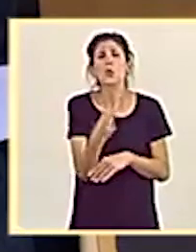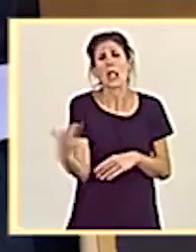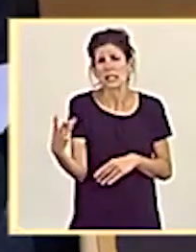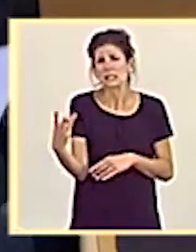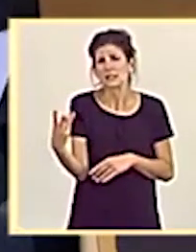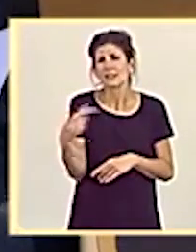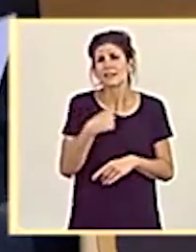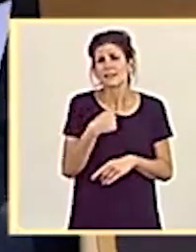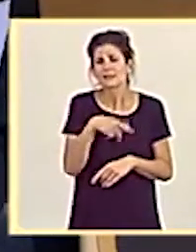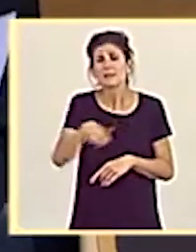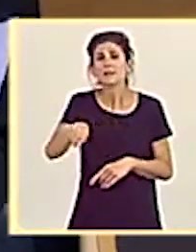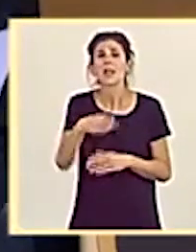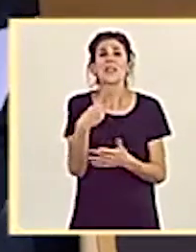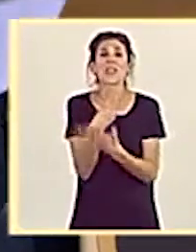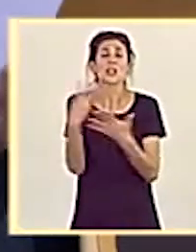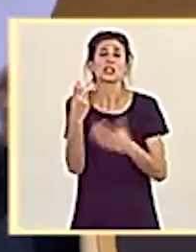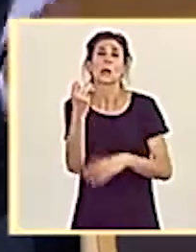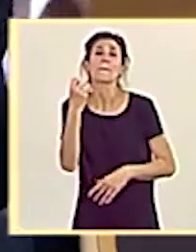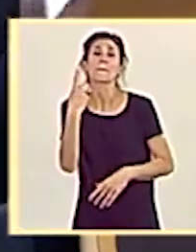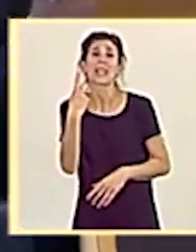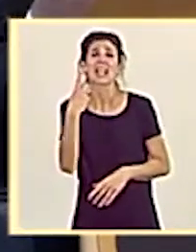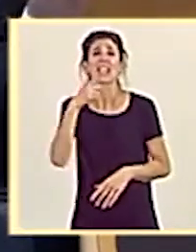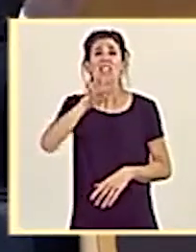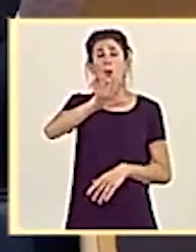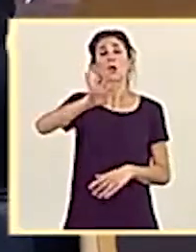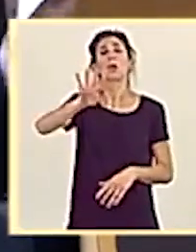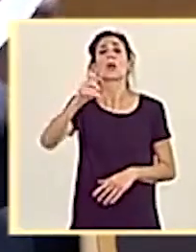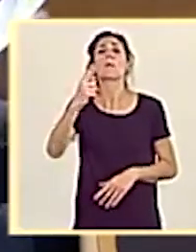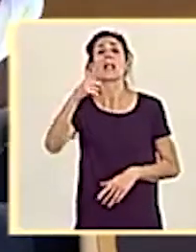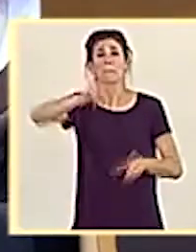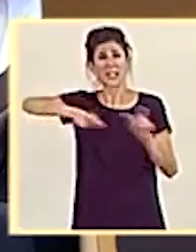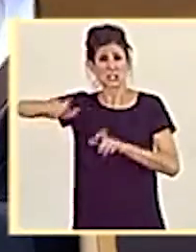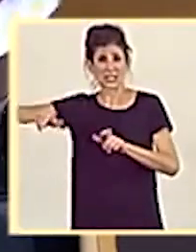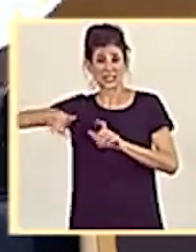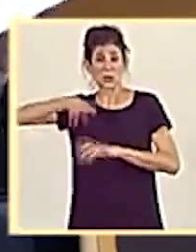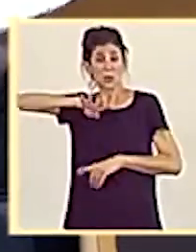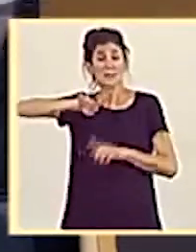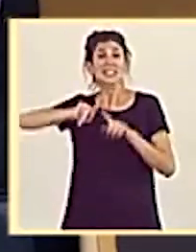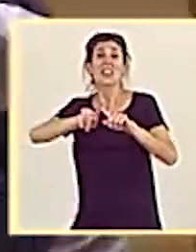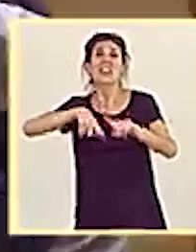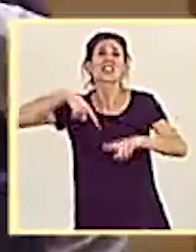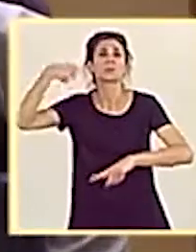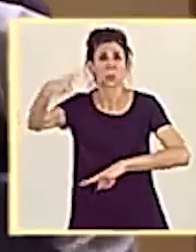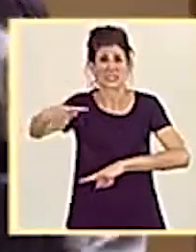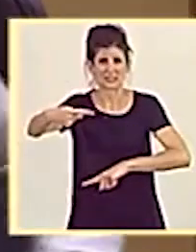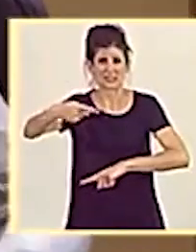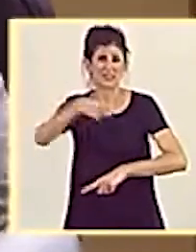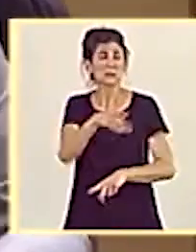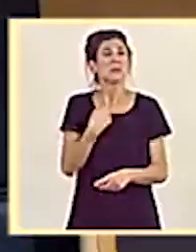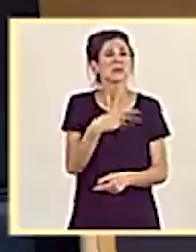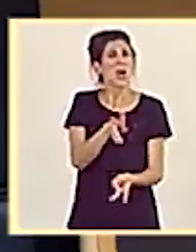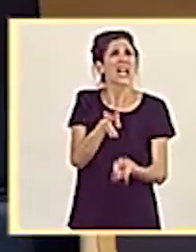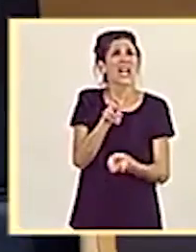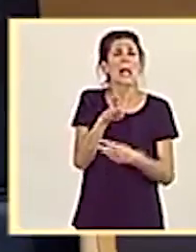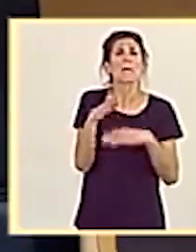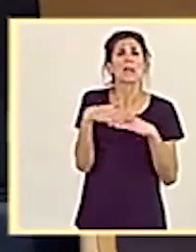concediendo nosotros? 18.000 y 54.000 personas, 4 meses después. Llevan ustedes con la renta mínima